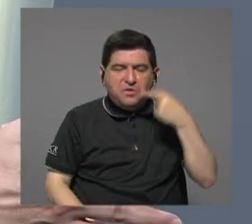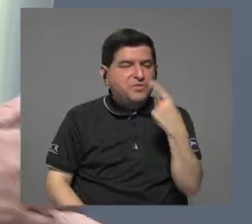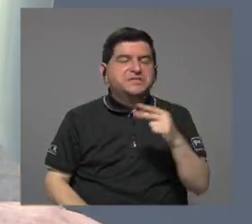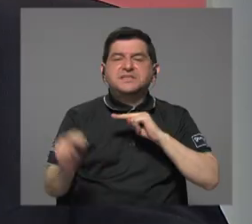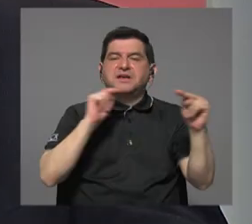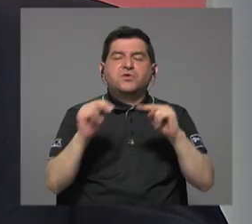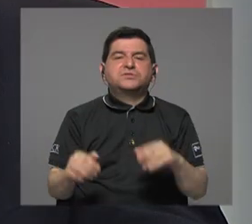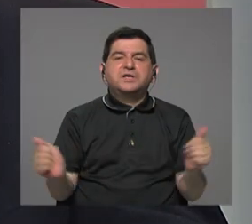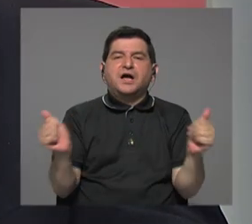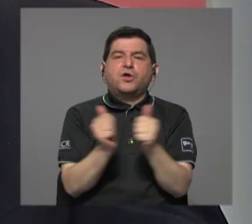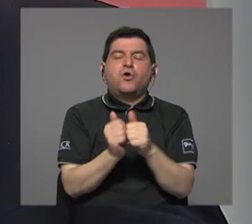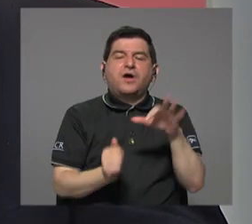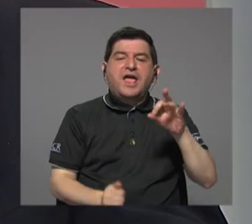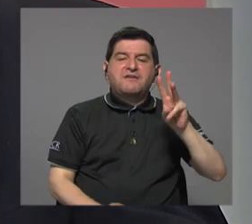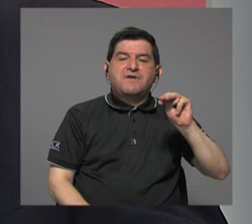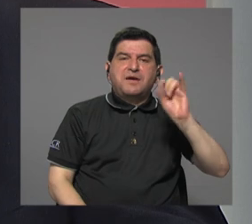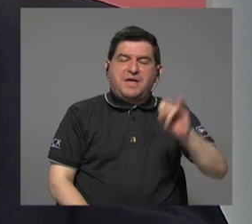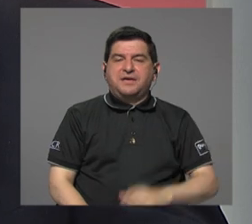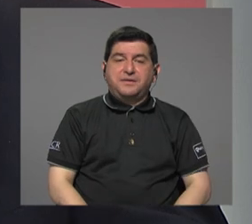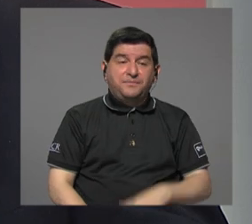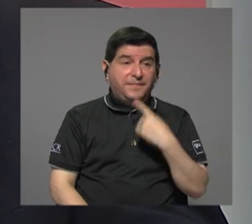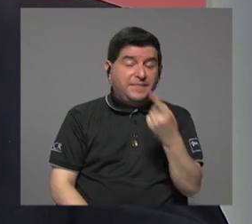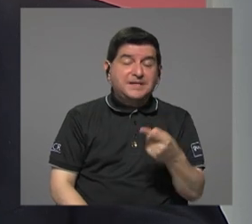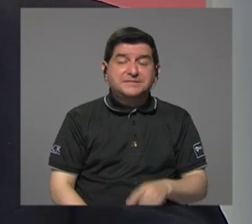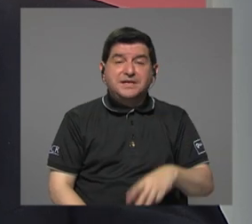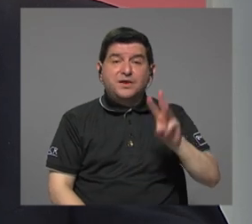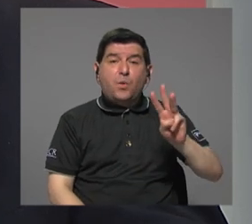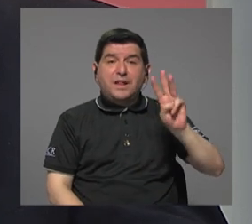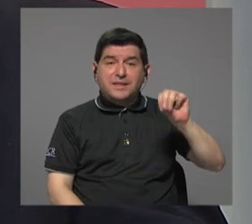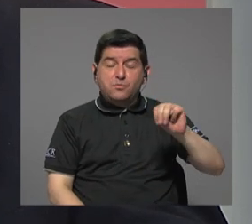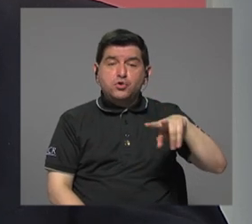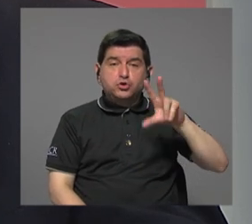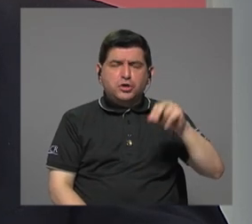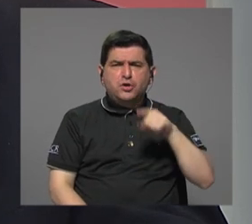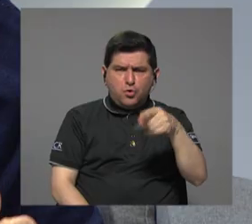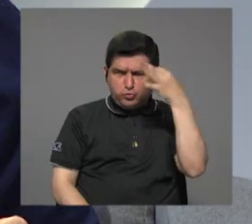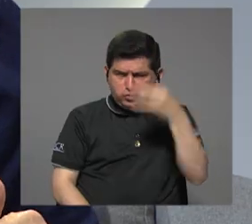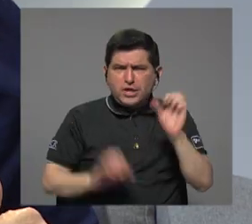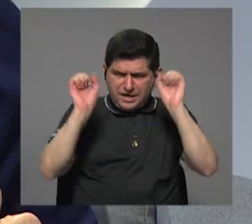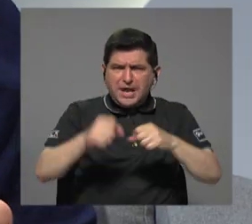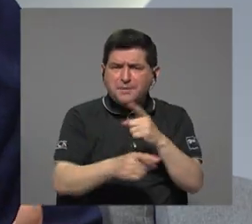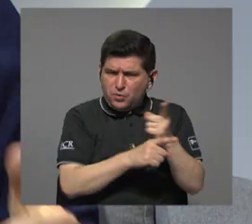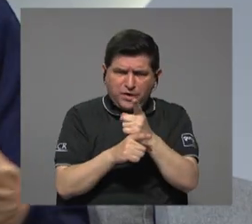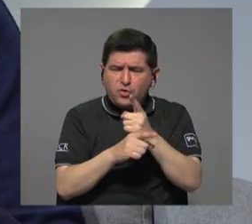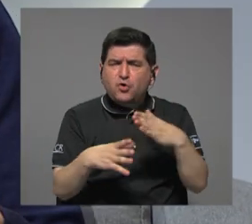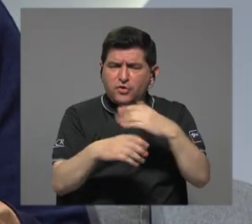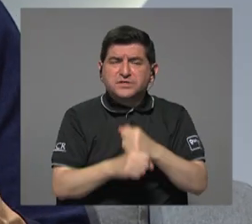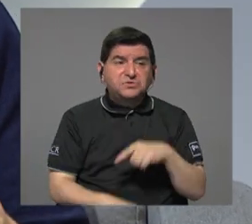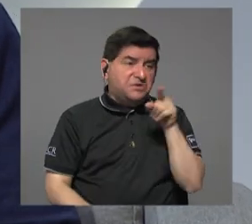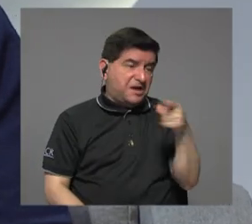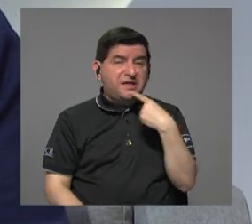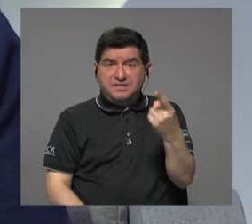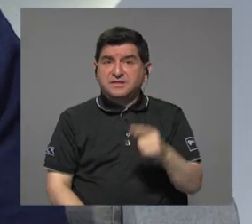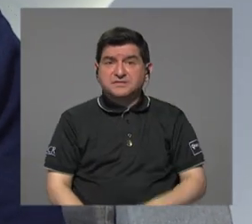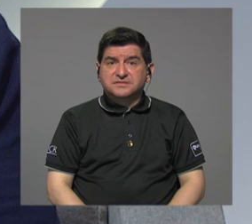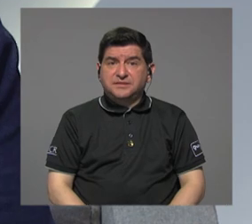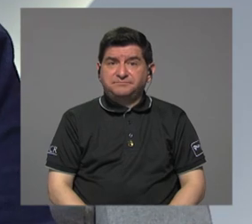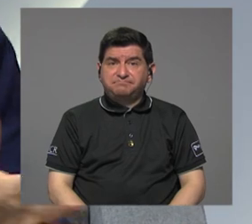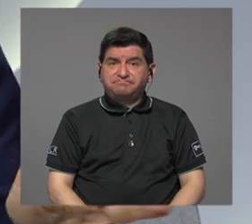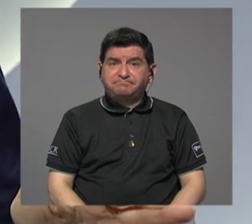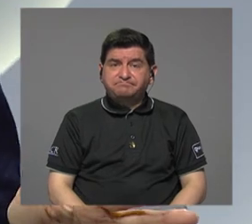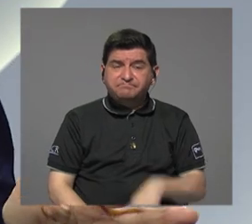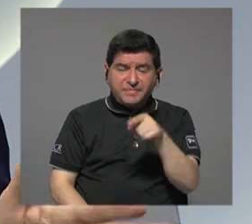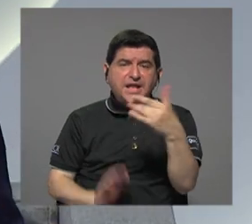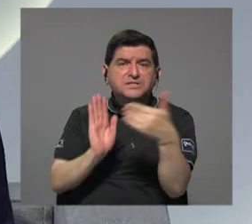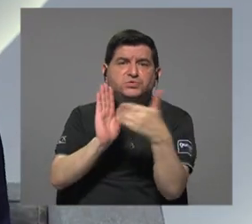definitivamente igual términos dice que no es bueno usted si cree que se le pueden hacer cambios dice walter muñoz es que esto definitivamente lo que